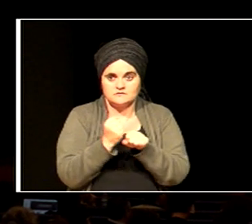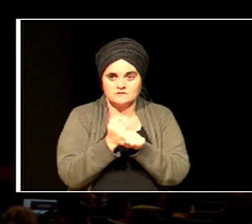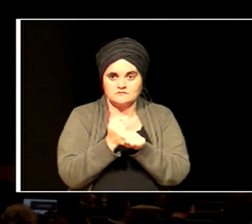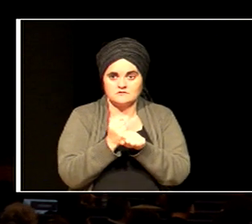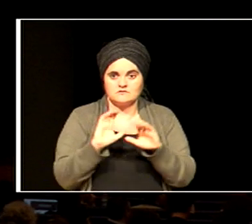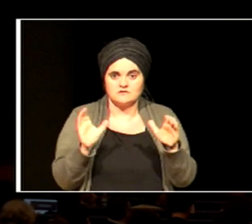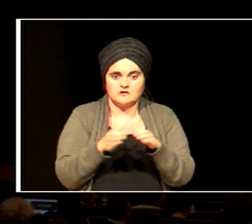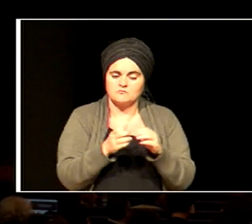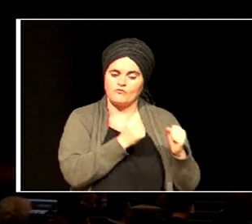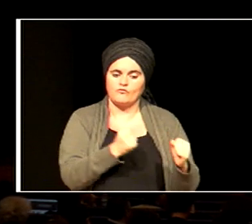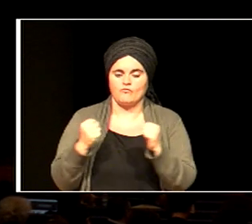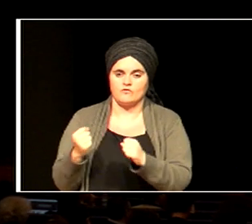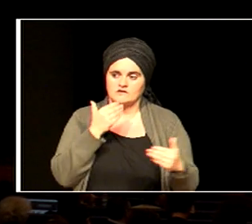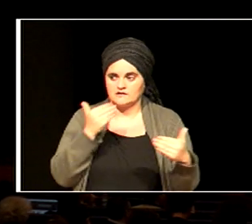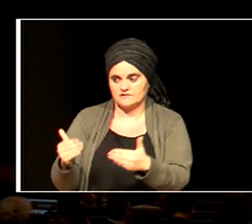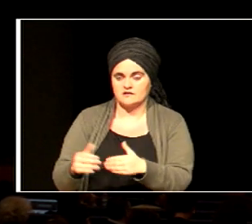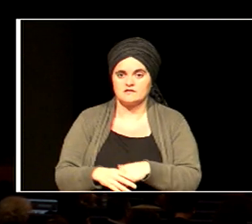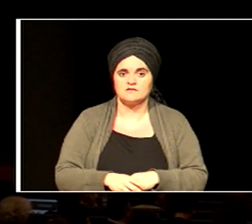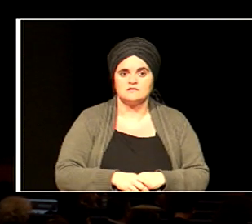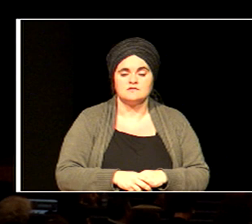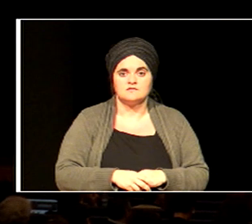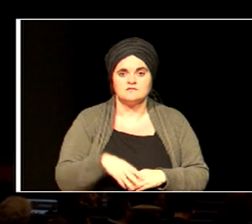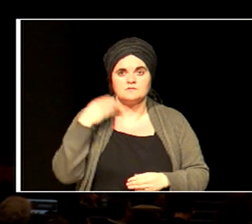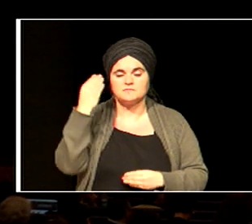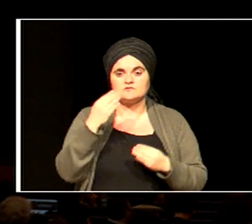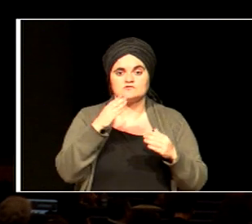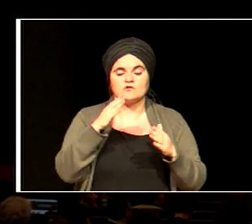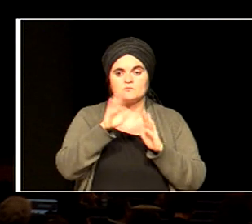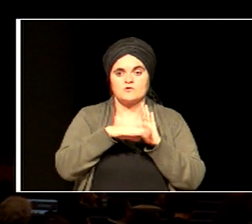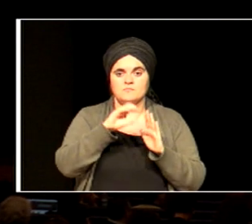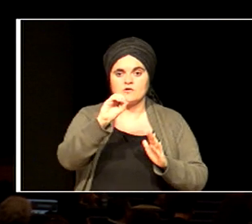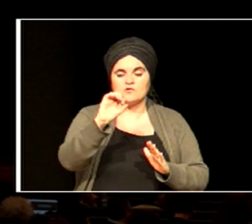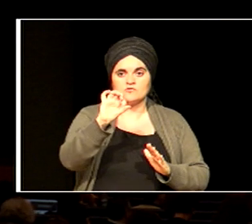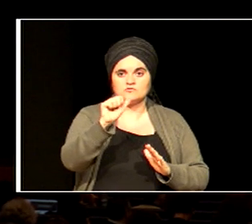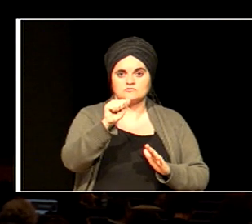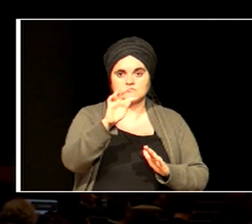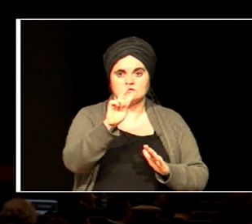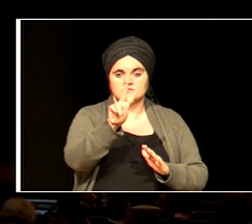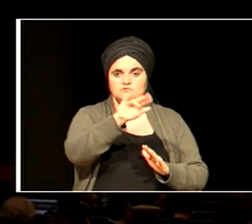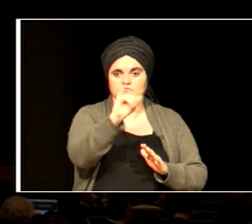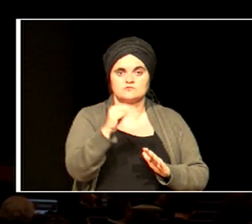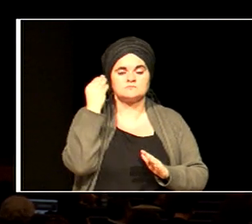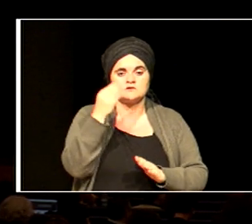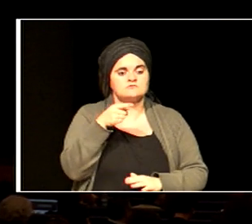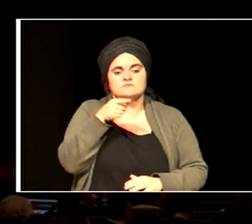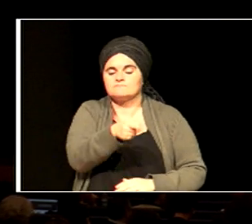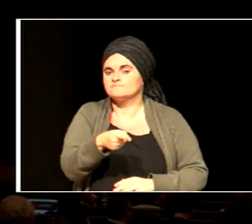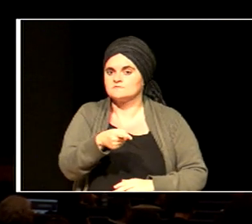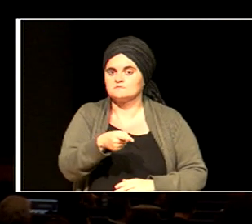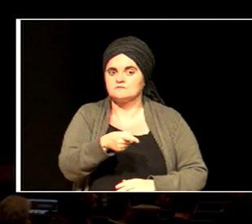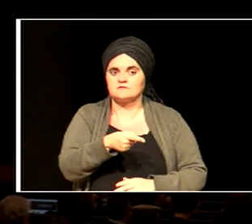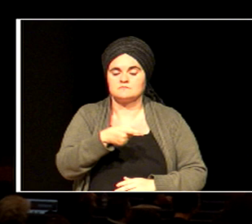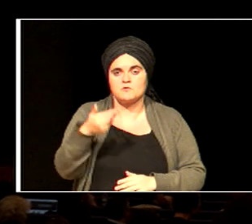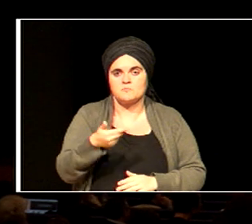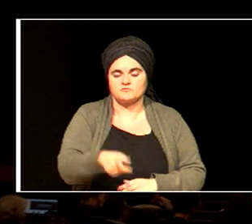oso-oso indartua izan delako. Eta nik uste hori dela, Osatuz programa bat aurrera emateko ezinbesteko funtsa. Doixa, eskerrik